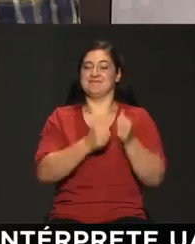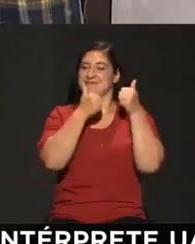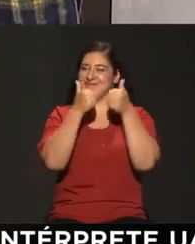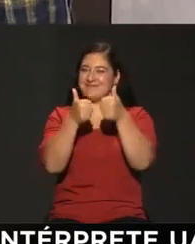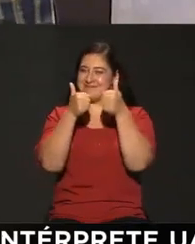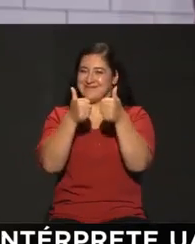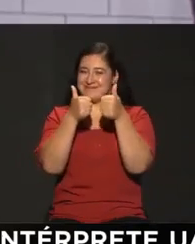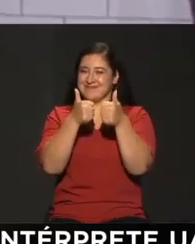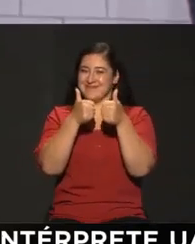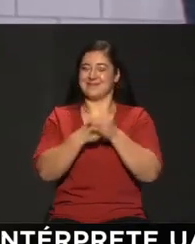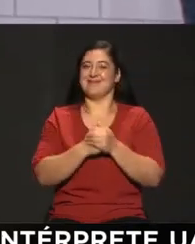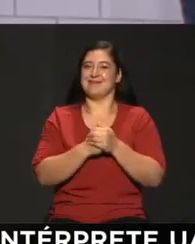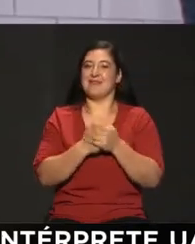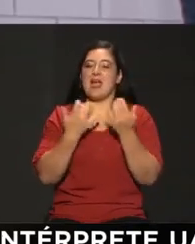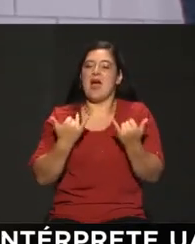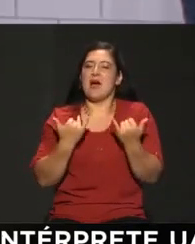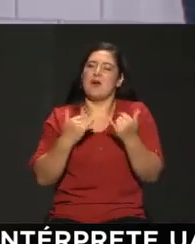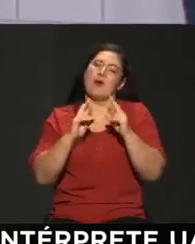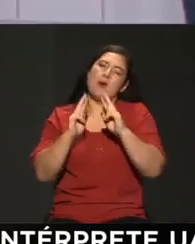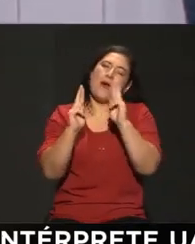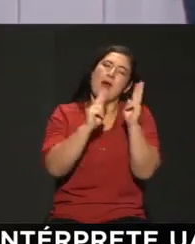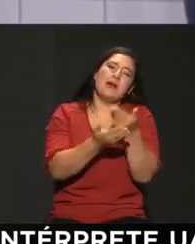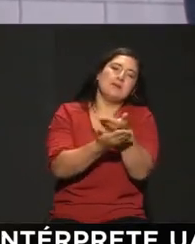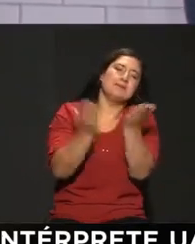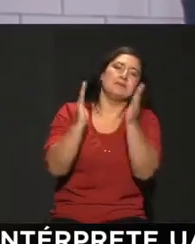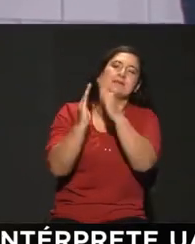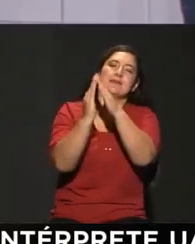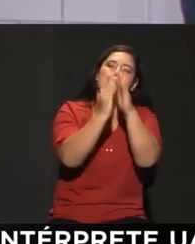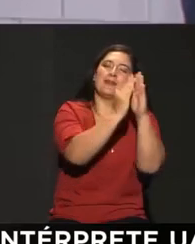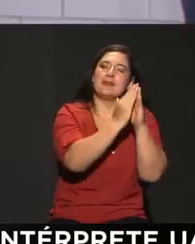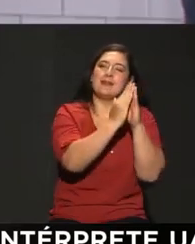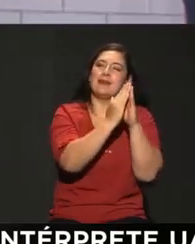Muy bien. Entonces, la idea es que nosotros en la casa, como ya lo conté,